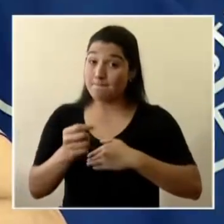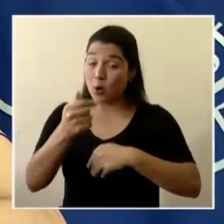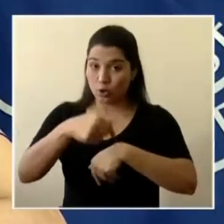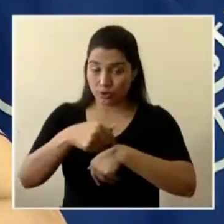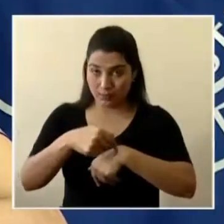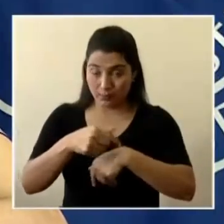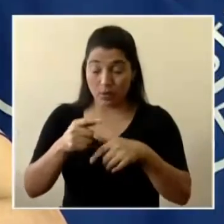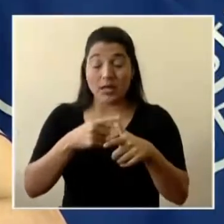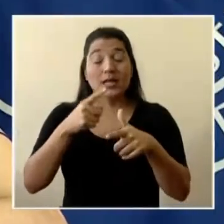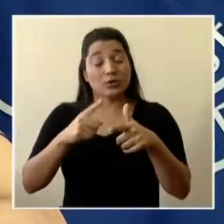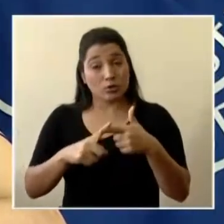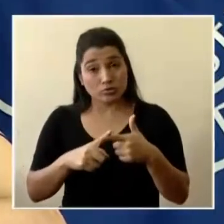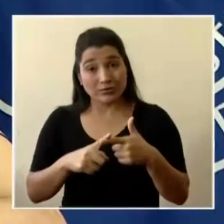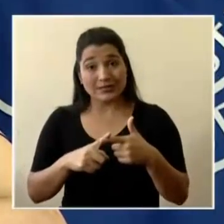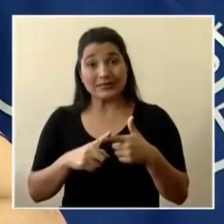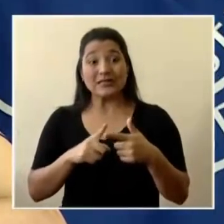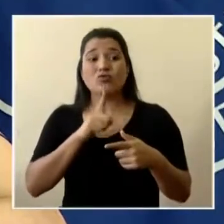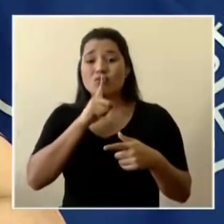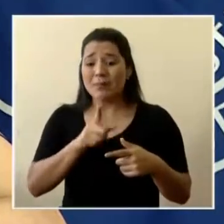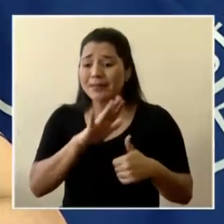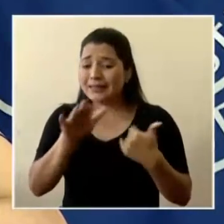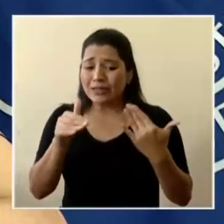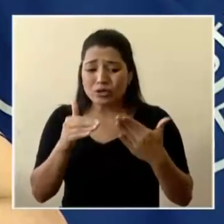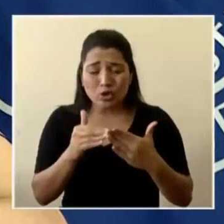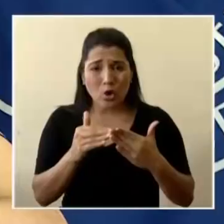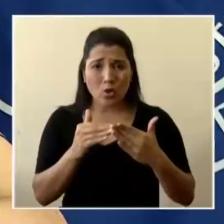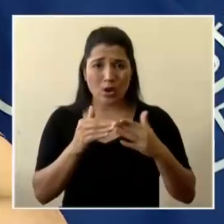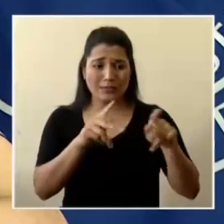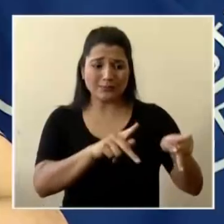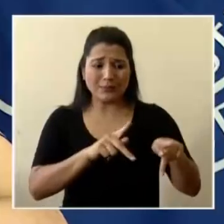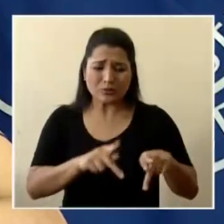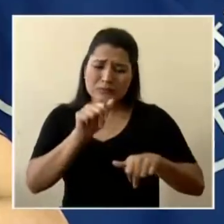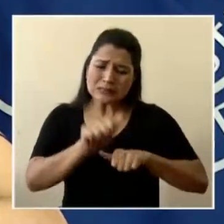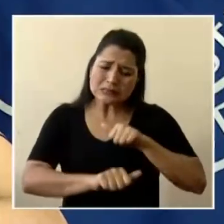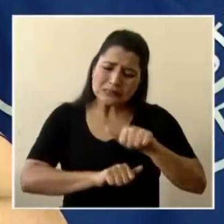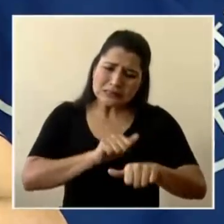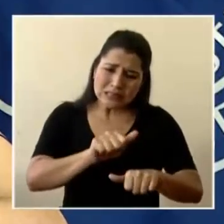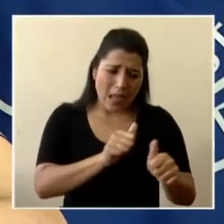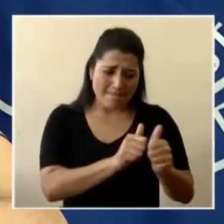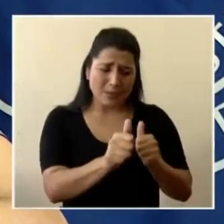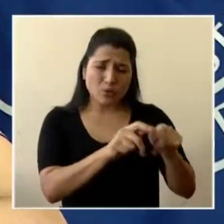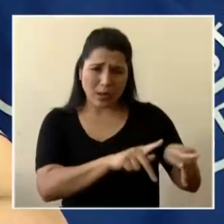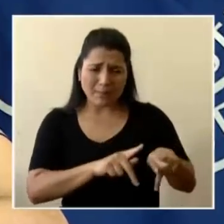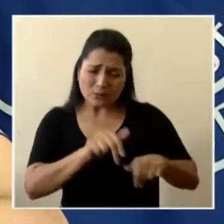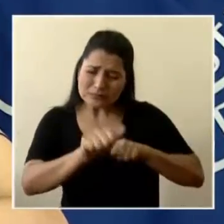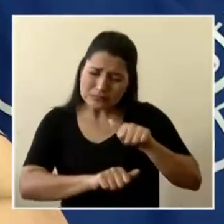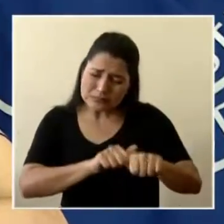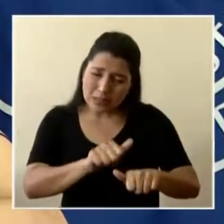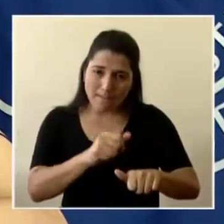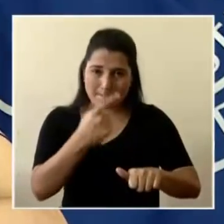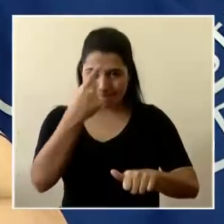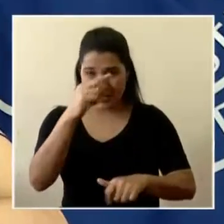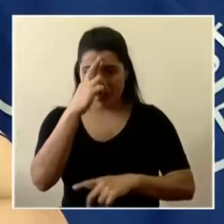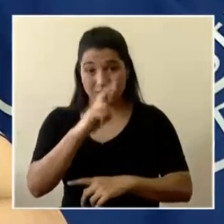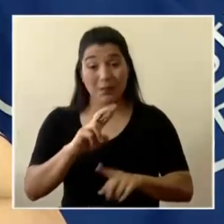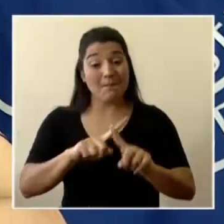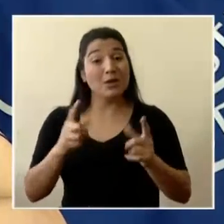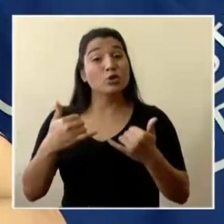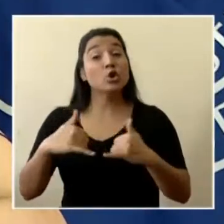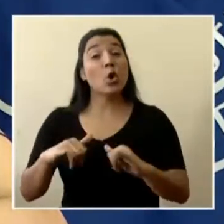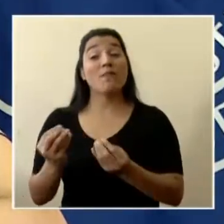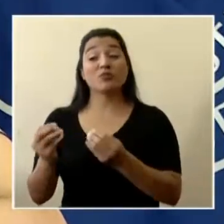que hay un esfuerzo muy importante de toda la población para guardar las medidas, la mayoría de la población, pero todavía sigue habiendo algunas personas que piensan que